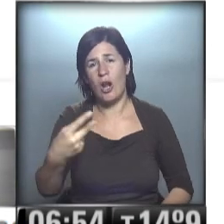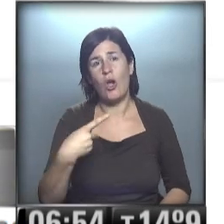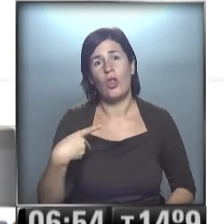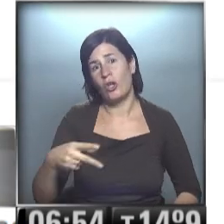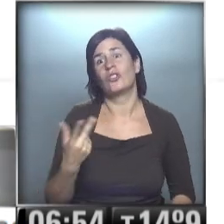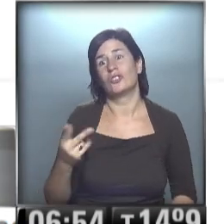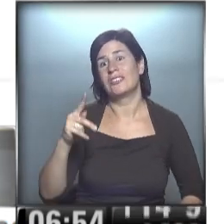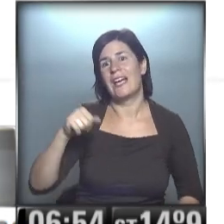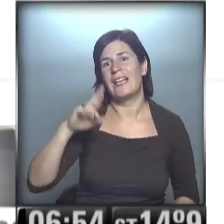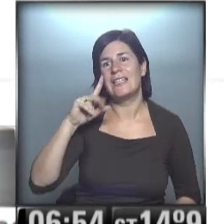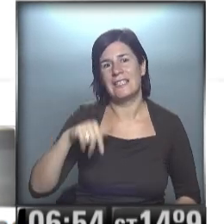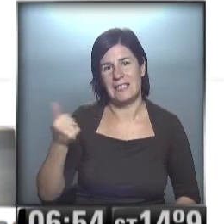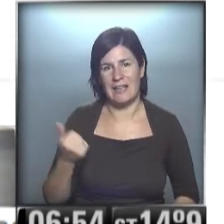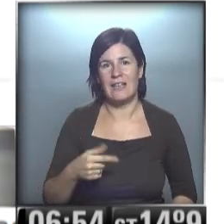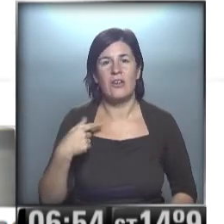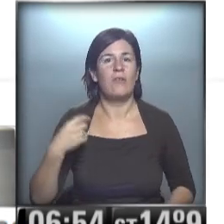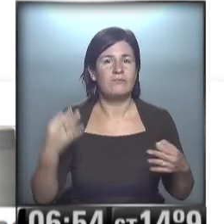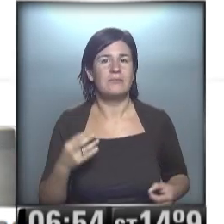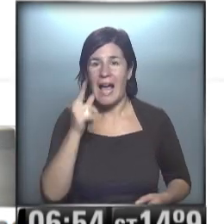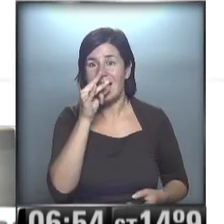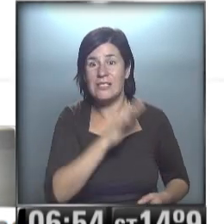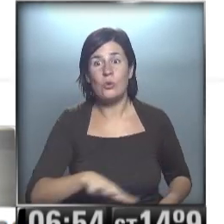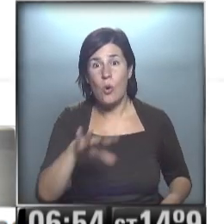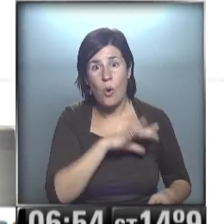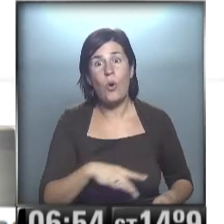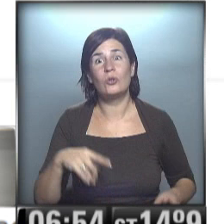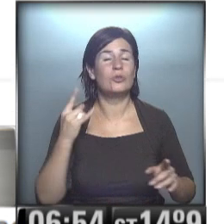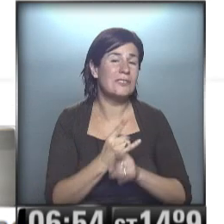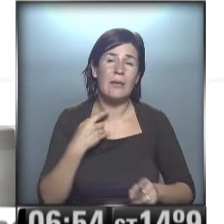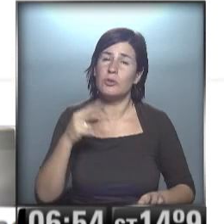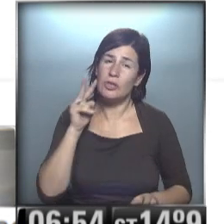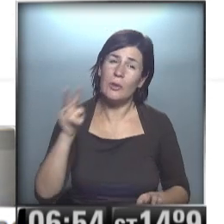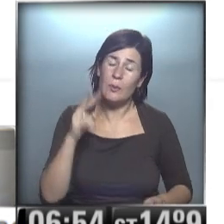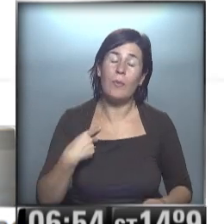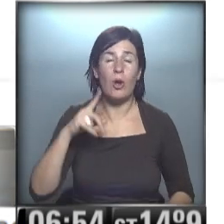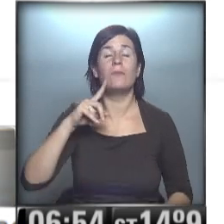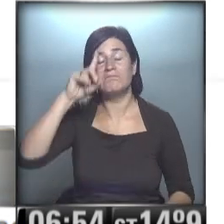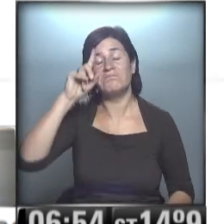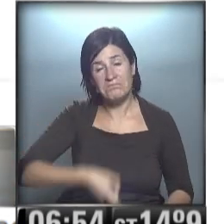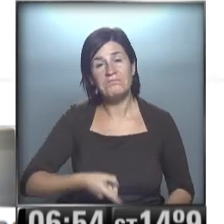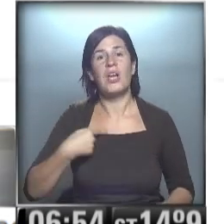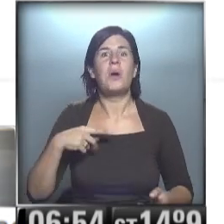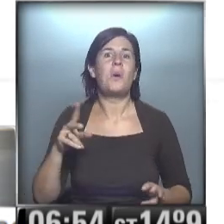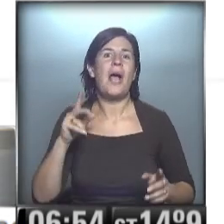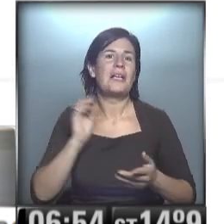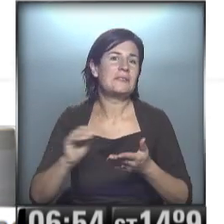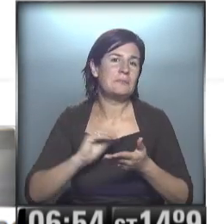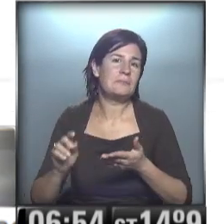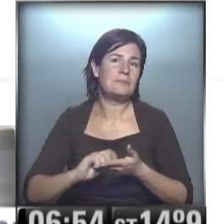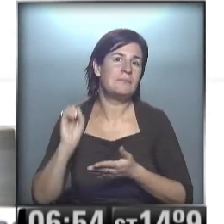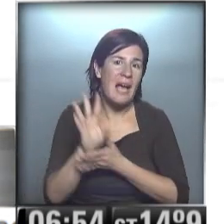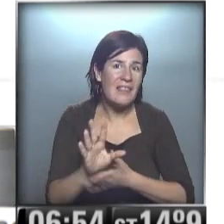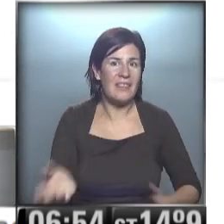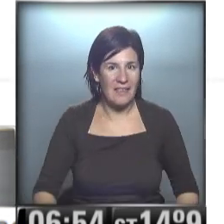de Karina González. Claro. Bueno, desde Azul, provincia de Buenos Aires, siempre te veo y ahora me decidí a escribirte. Abrazos y pase una hermosa Semana Santa. Vicky